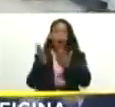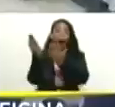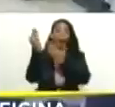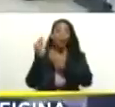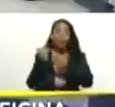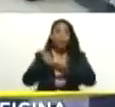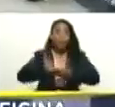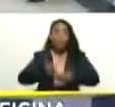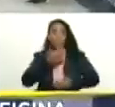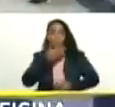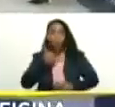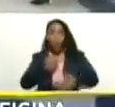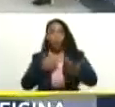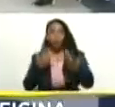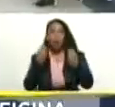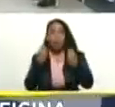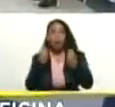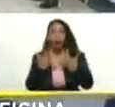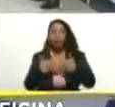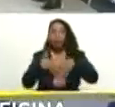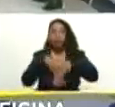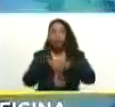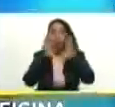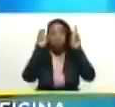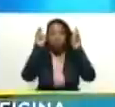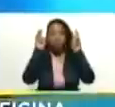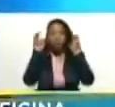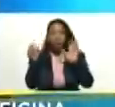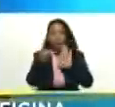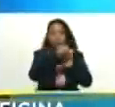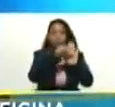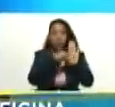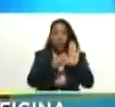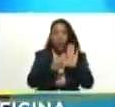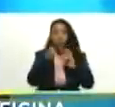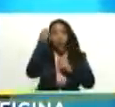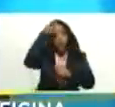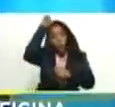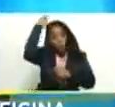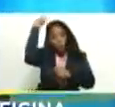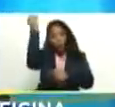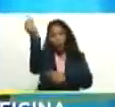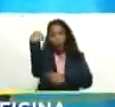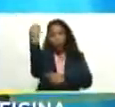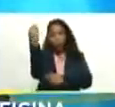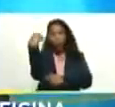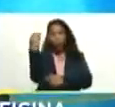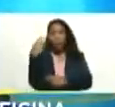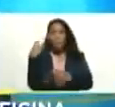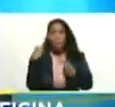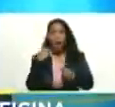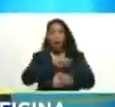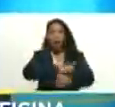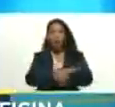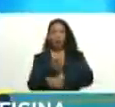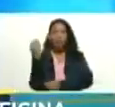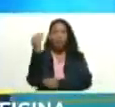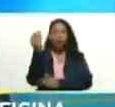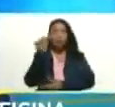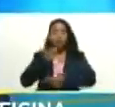en el marco de la complementariedad del Estatuto de Roma para el fortalecimiento de los procesos de